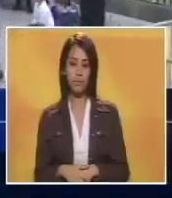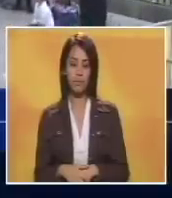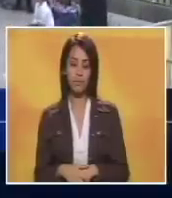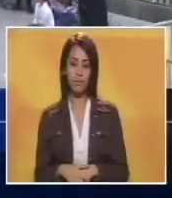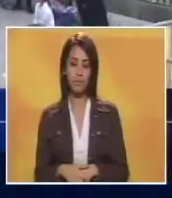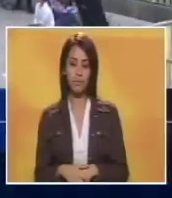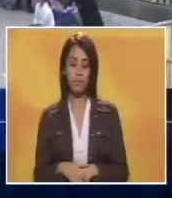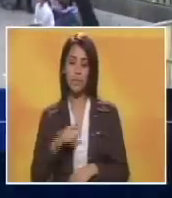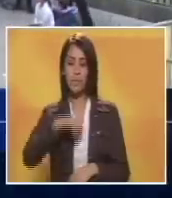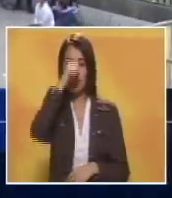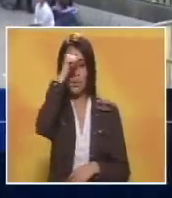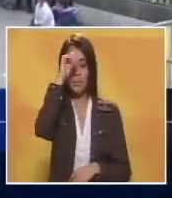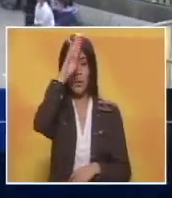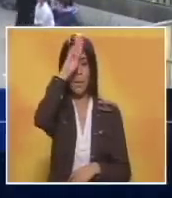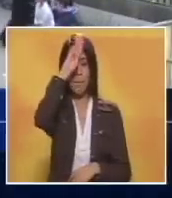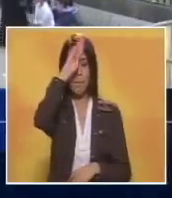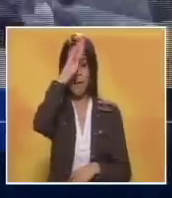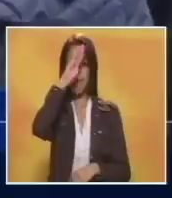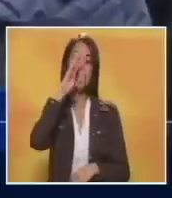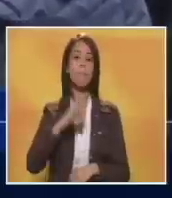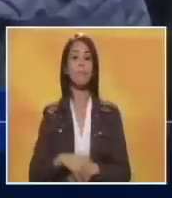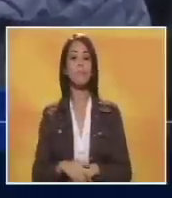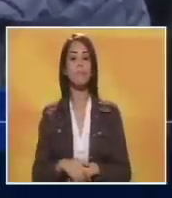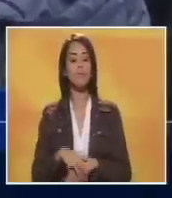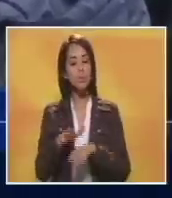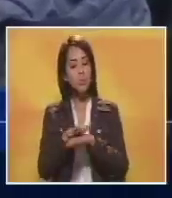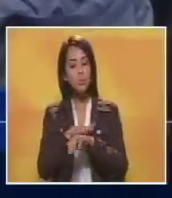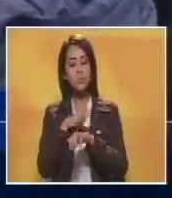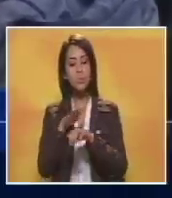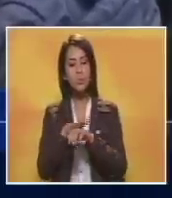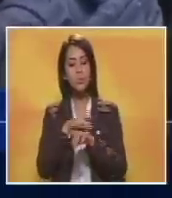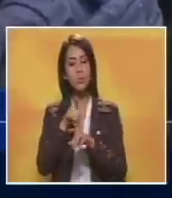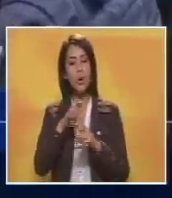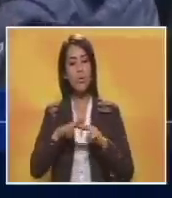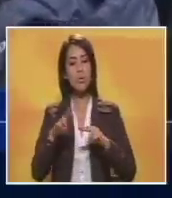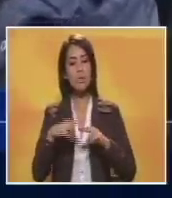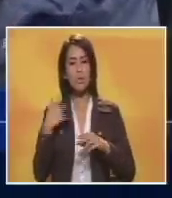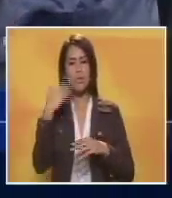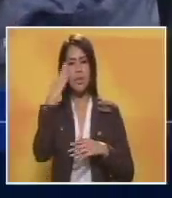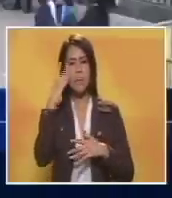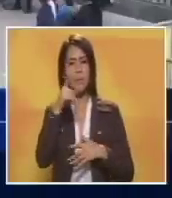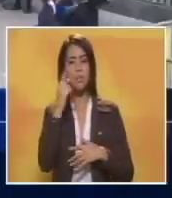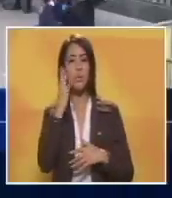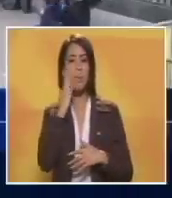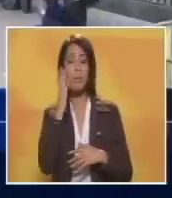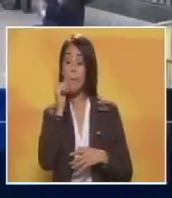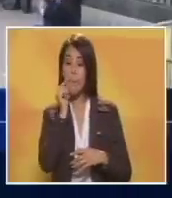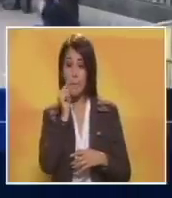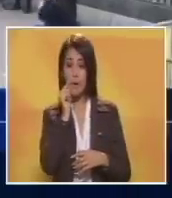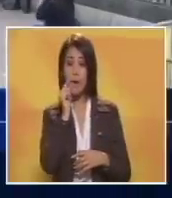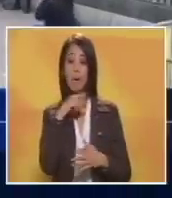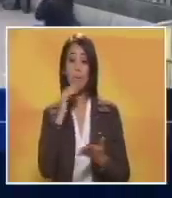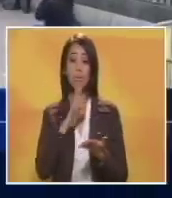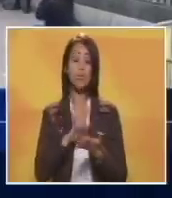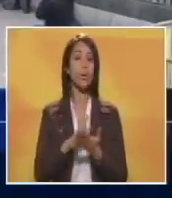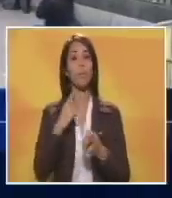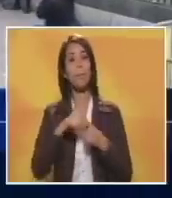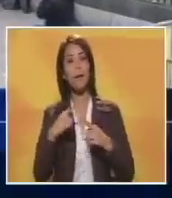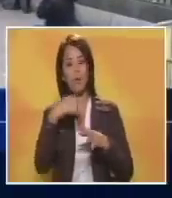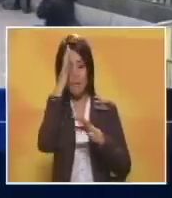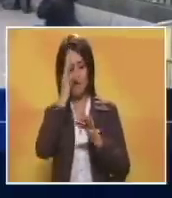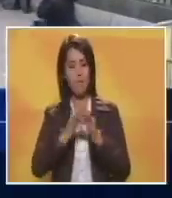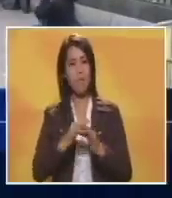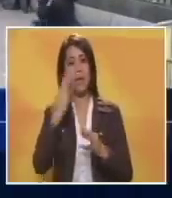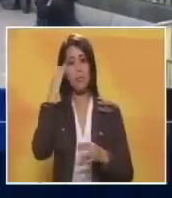Y este domingo el Papa Francisco consoló a un pequeño niño que quería saber si su padre, quien era ateo y murió hace poco, estaba en el